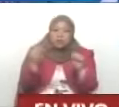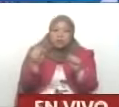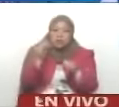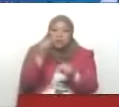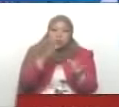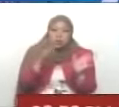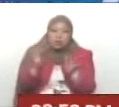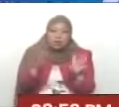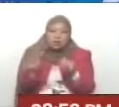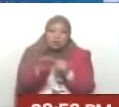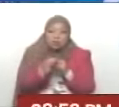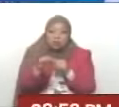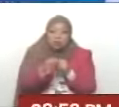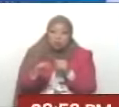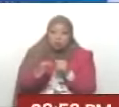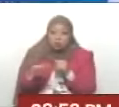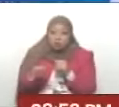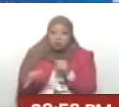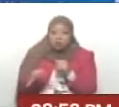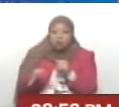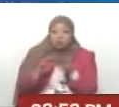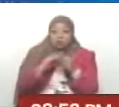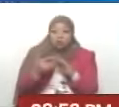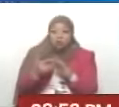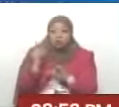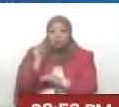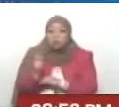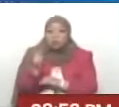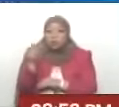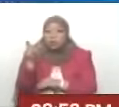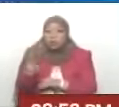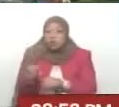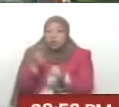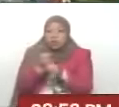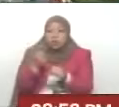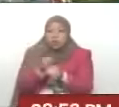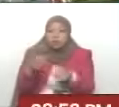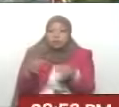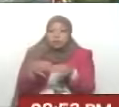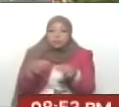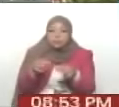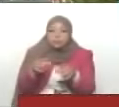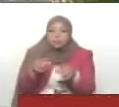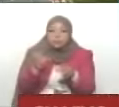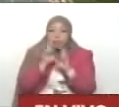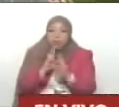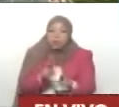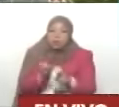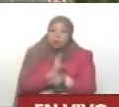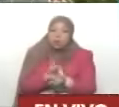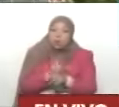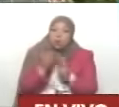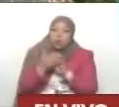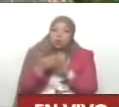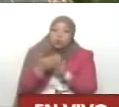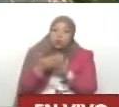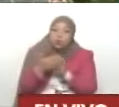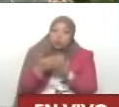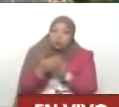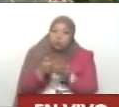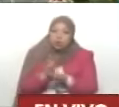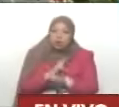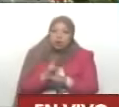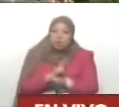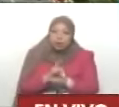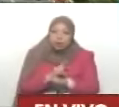Brisas con Tamara y todo el equipo de trabajo. Gracias, y me trae una respuesta, una solución. Gracias. Para que